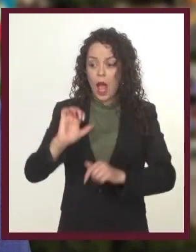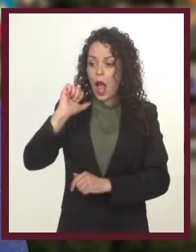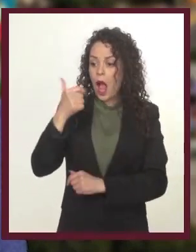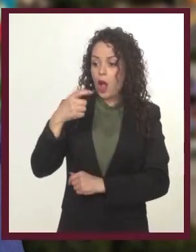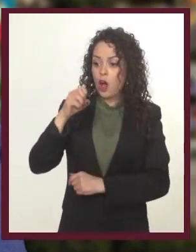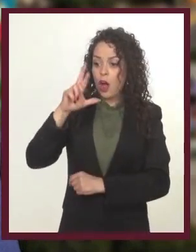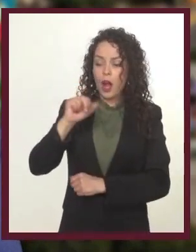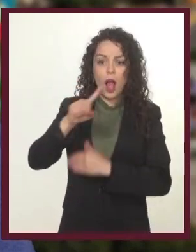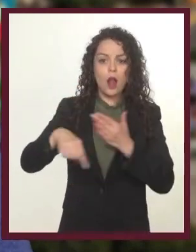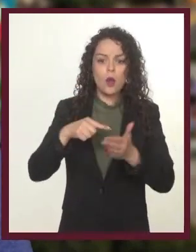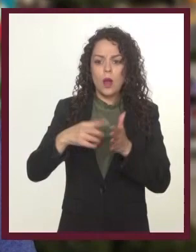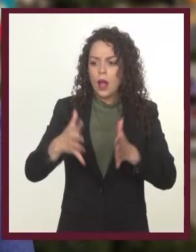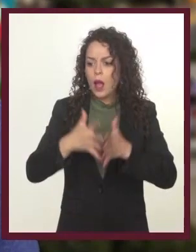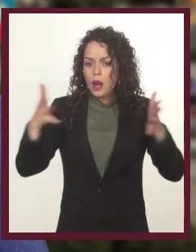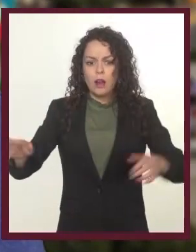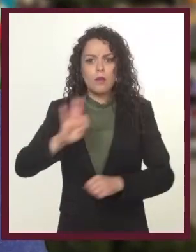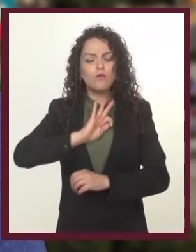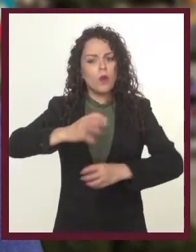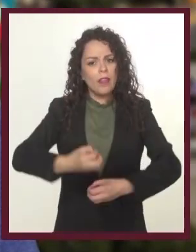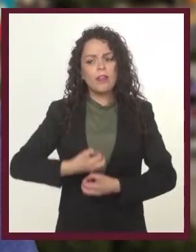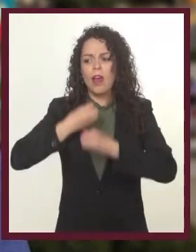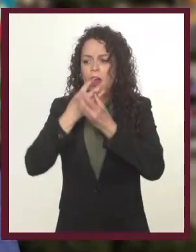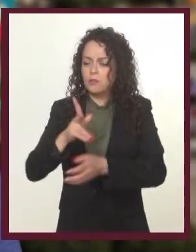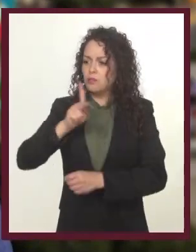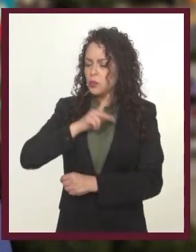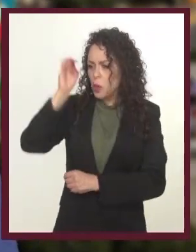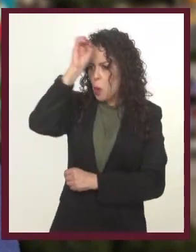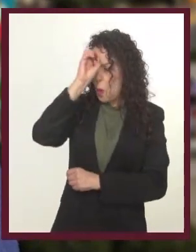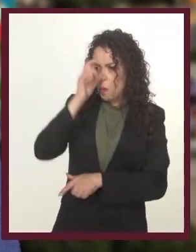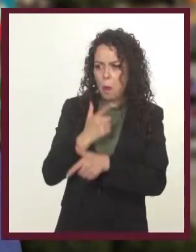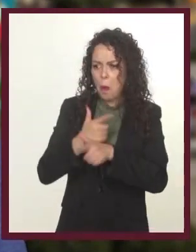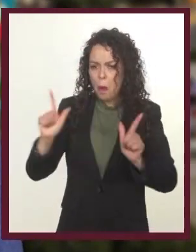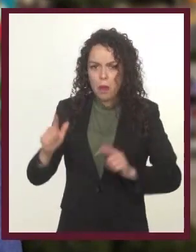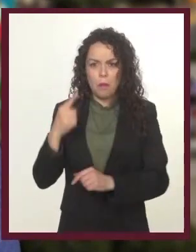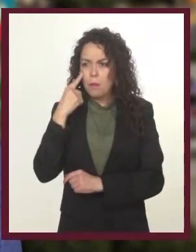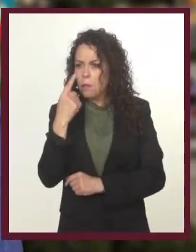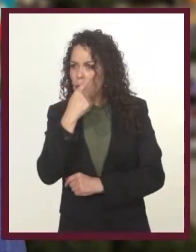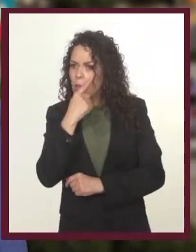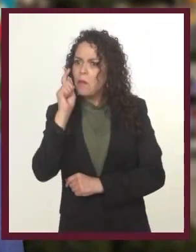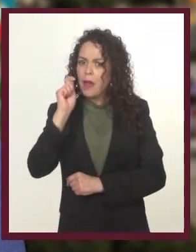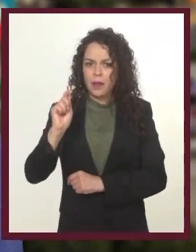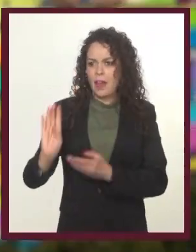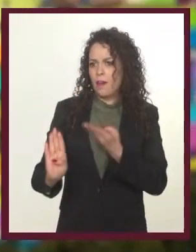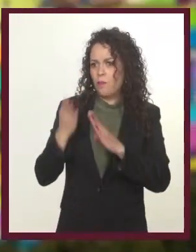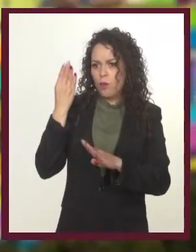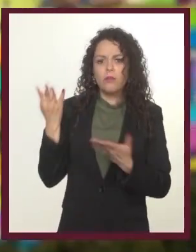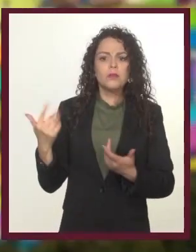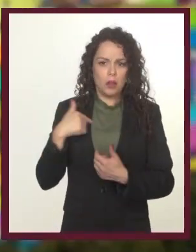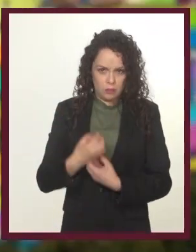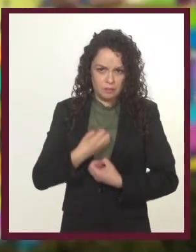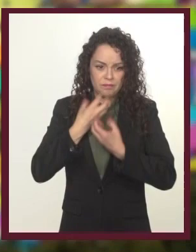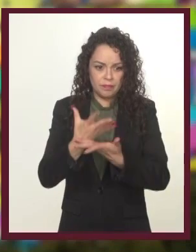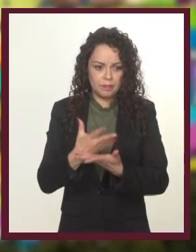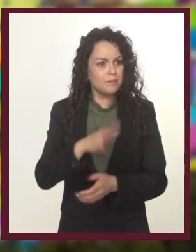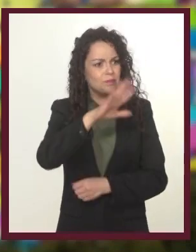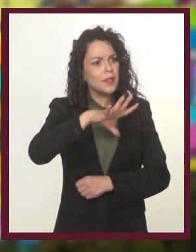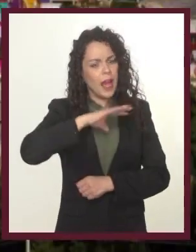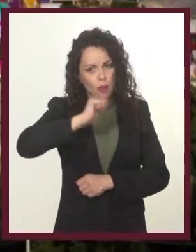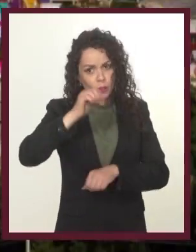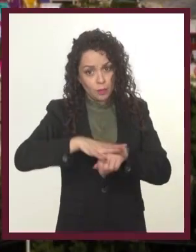ágora. Un gran lugar en el que podemos expresarnos y decir lo que pensamos y cómo vemos el mundo. Oye, ¿tienes más